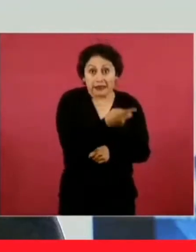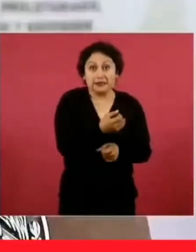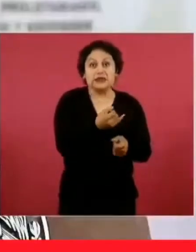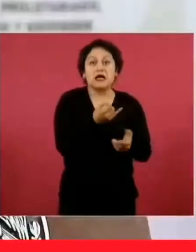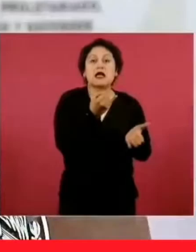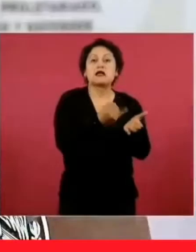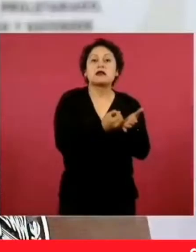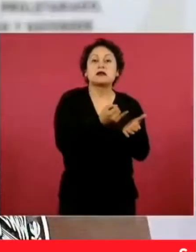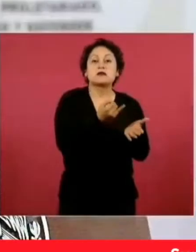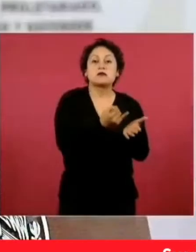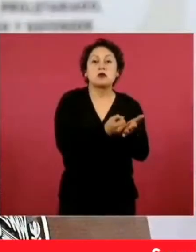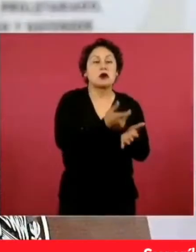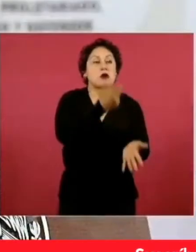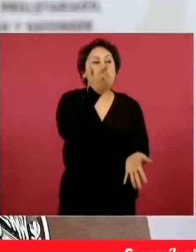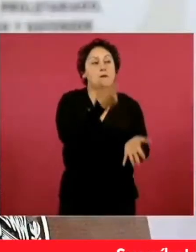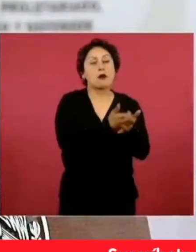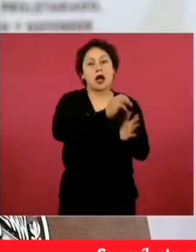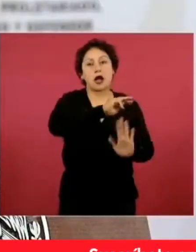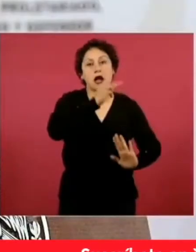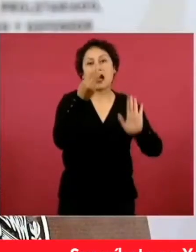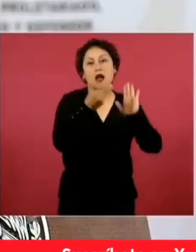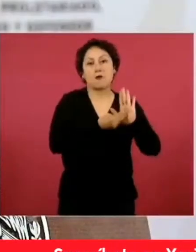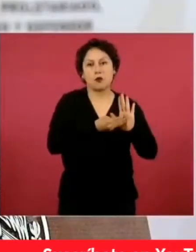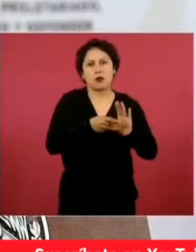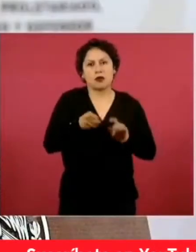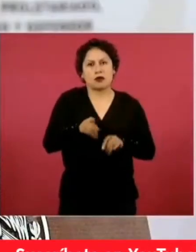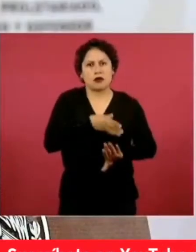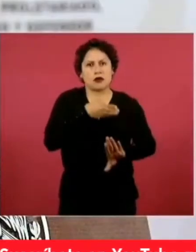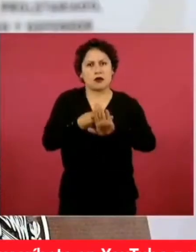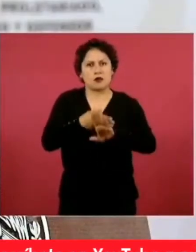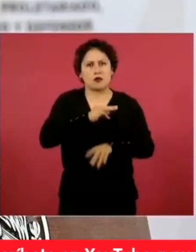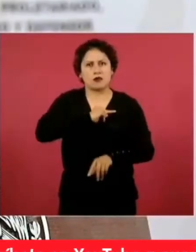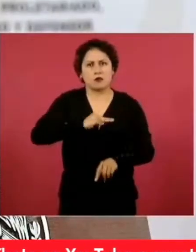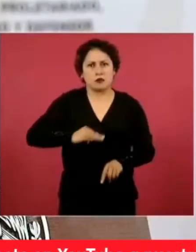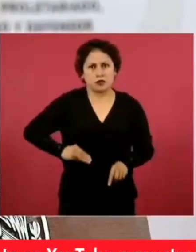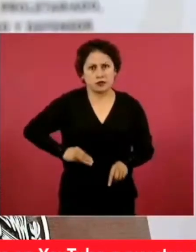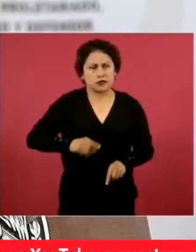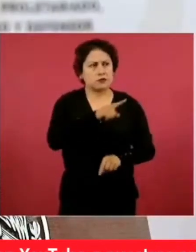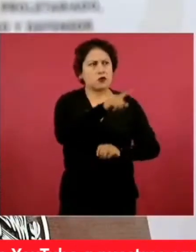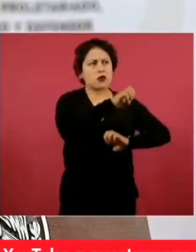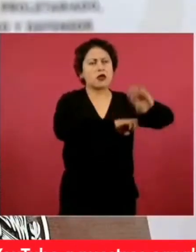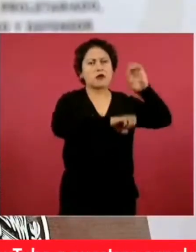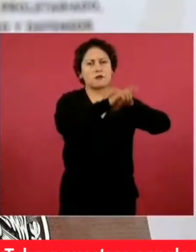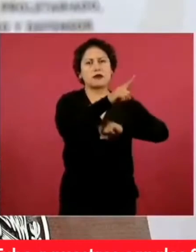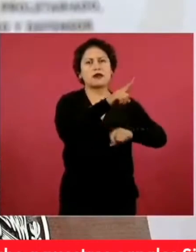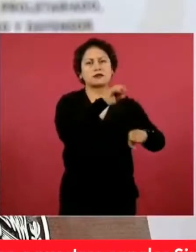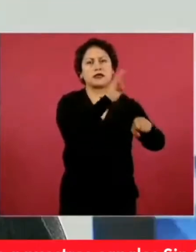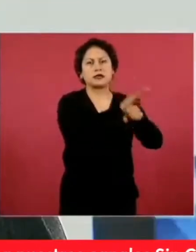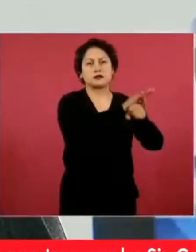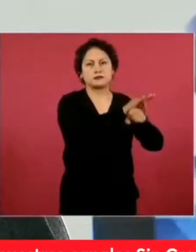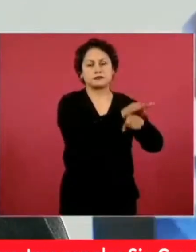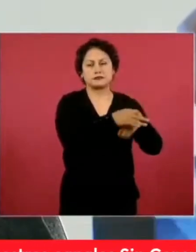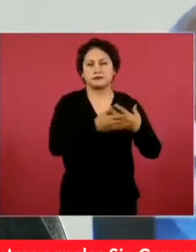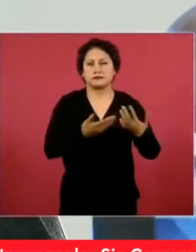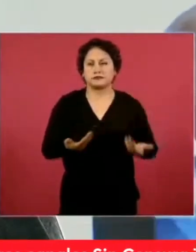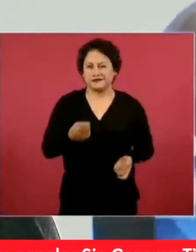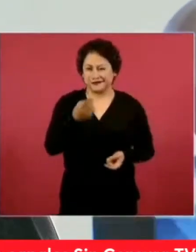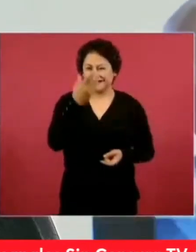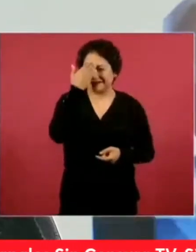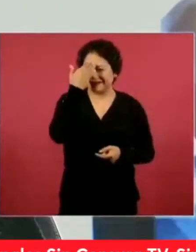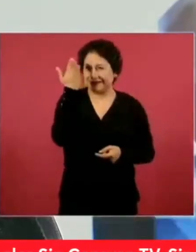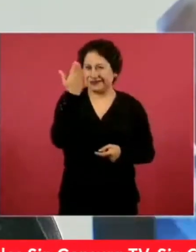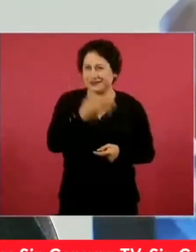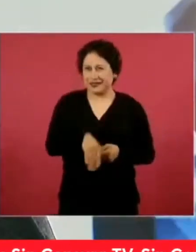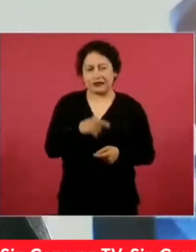se podía solventar, pero la jueza le dio la razón a la empresa. Ya saben, lo que no suena lógico suena